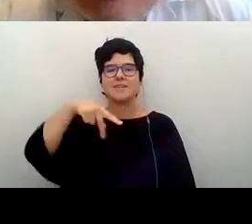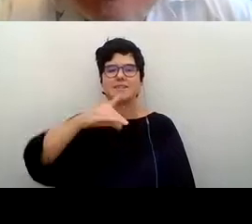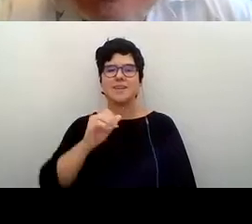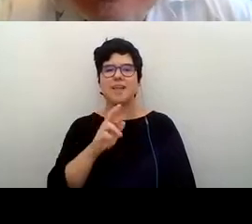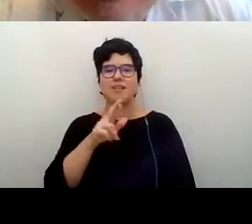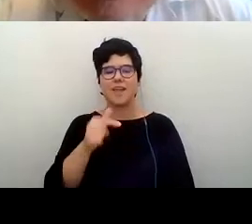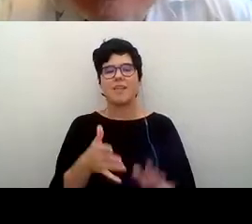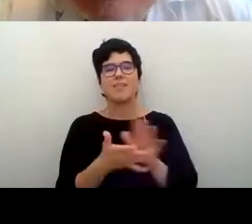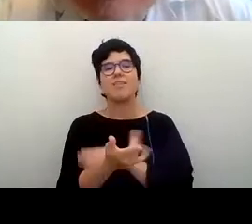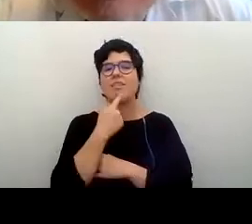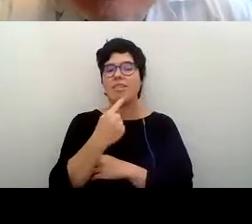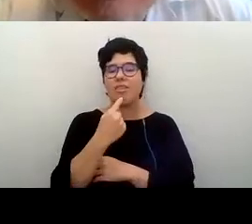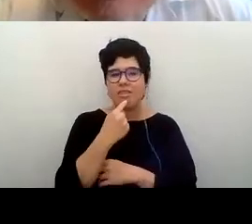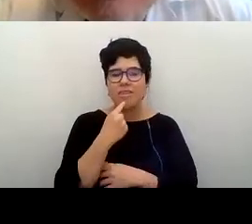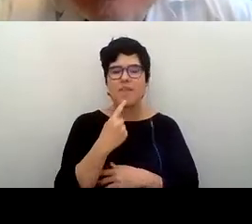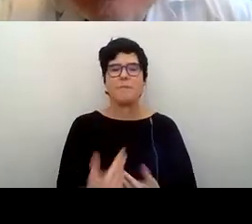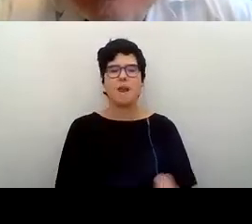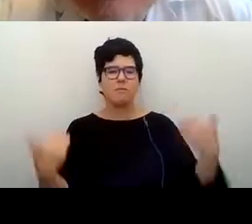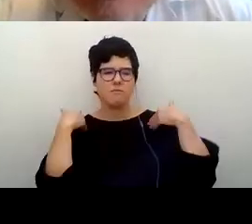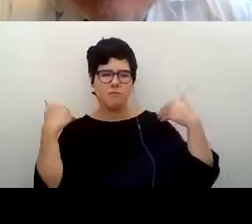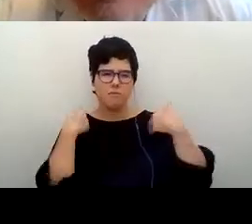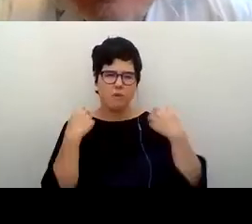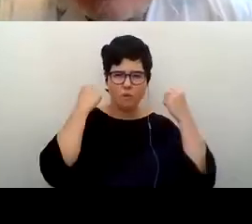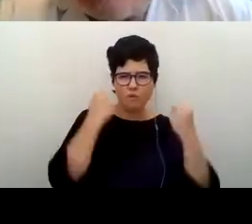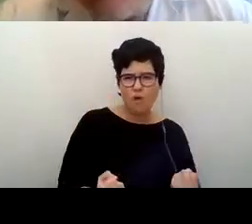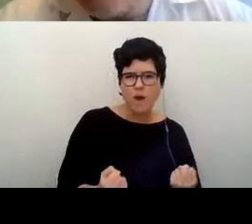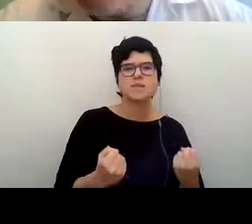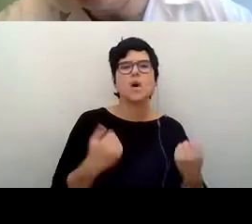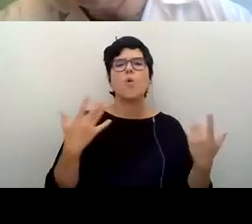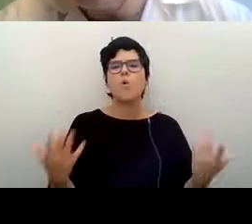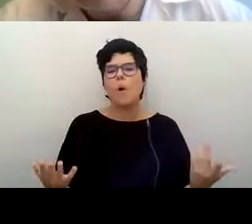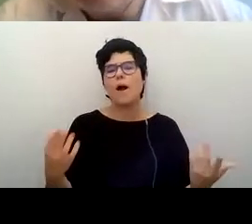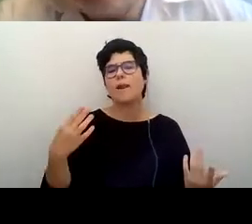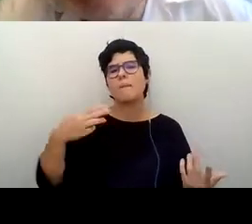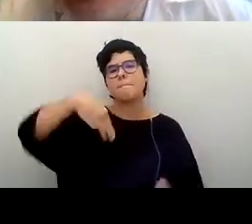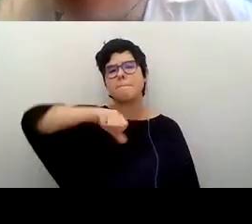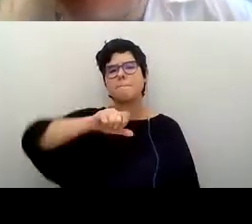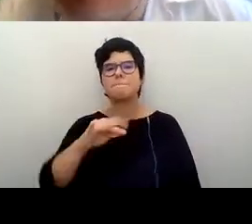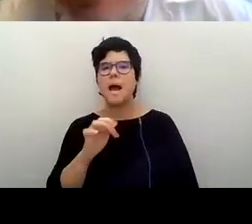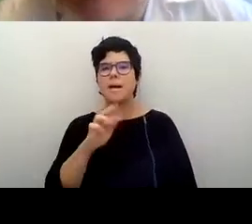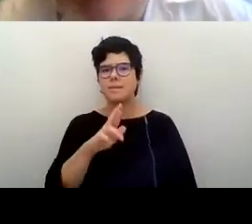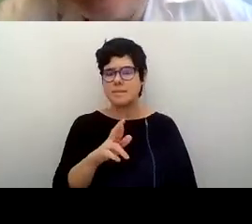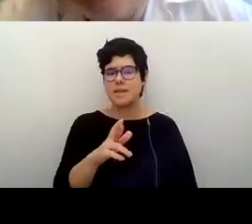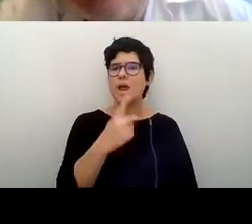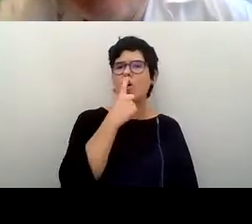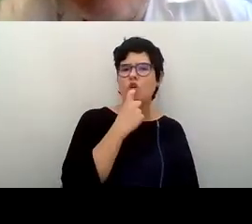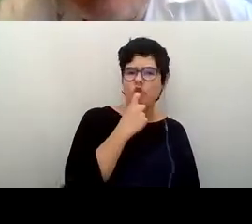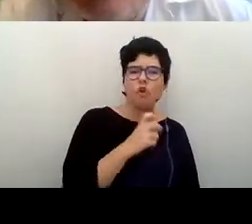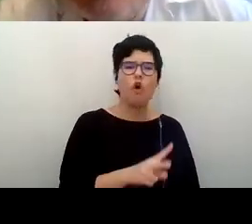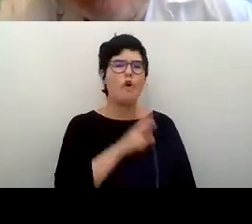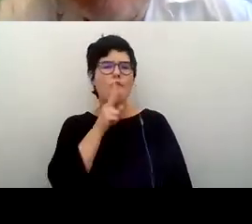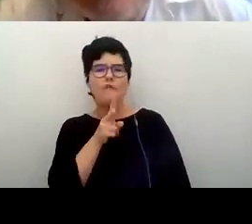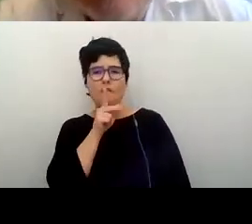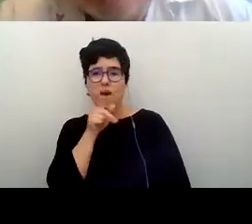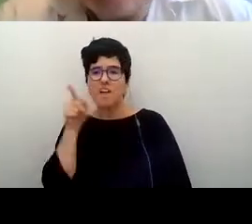la intensa actividad física, el rojo o el verde? Creo, hasta donde yo sé, que la composición es muy similar, por lo tanto cualquiera